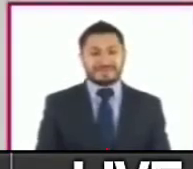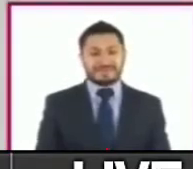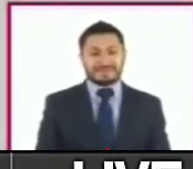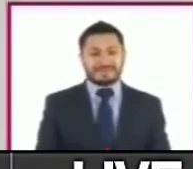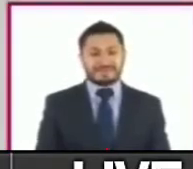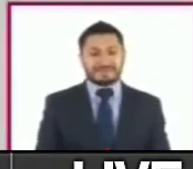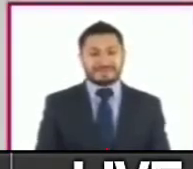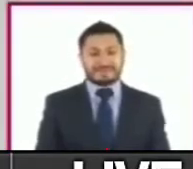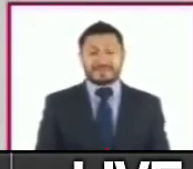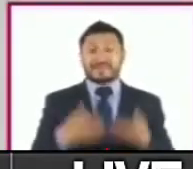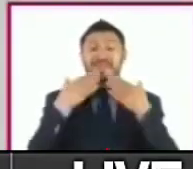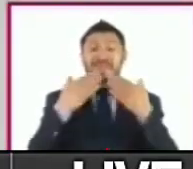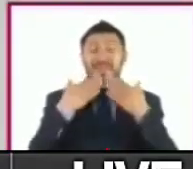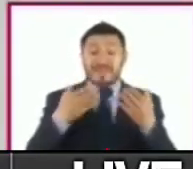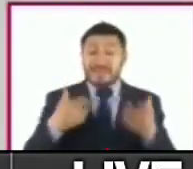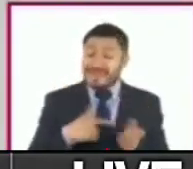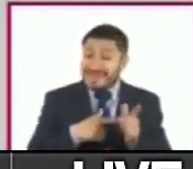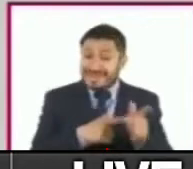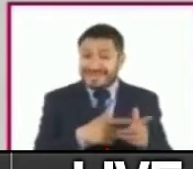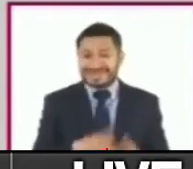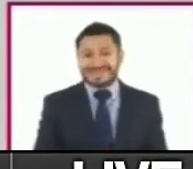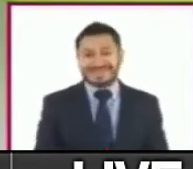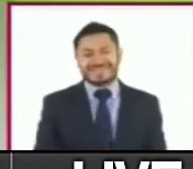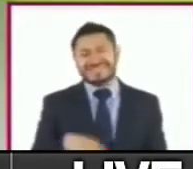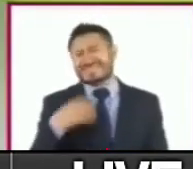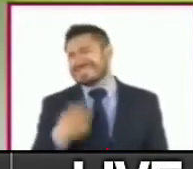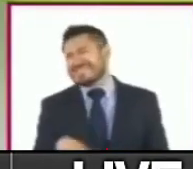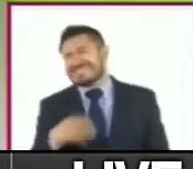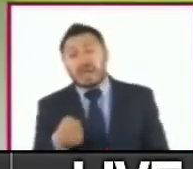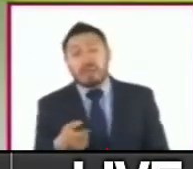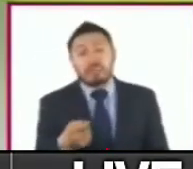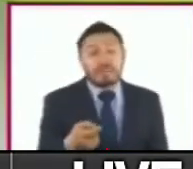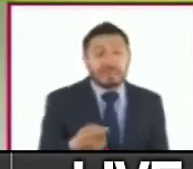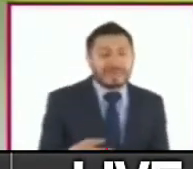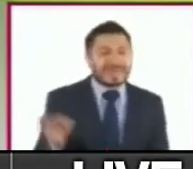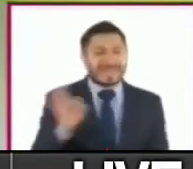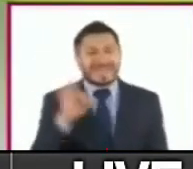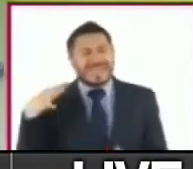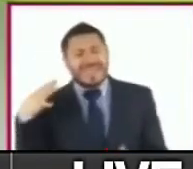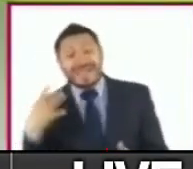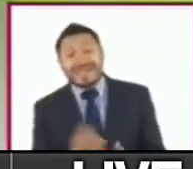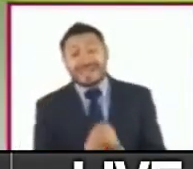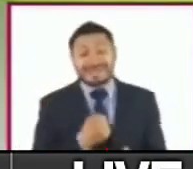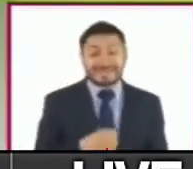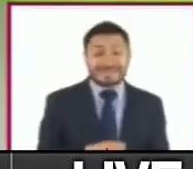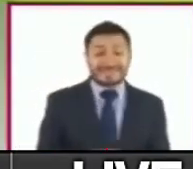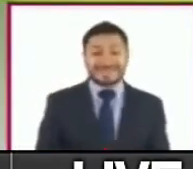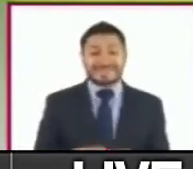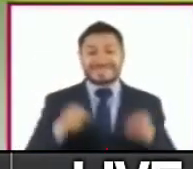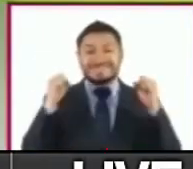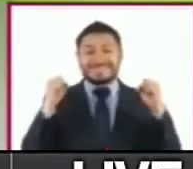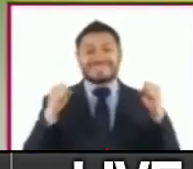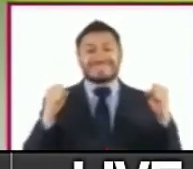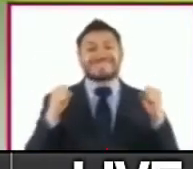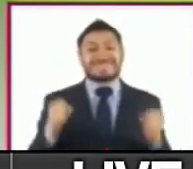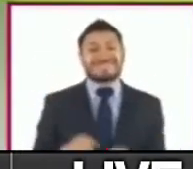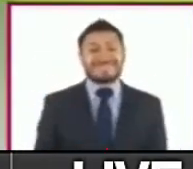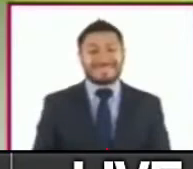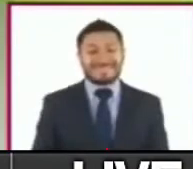Muy bien, vamos. Ay, casi. Casi, casi lo logran. Muy ¡sí! bien,